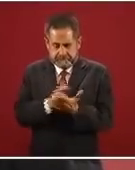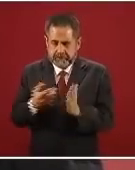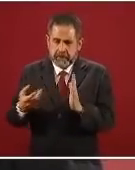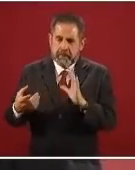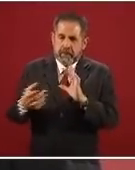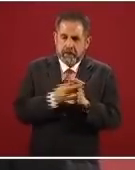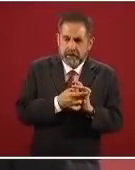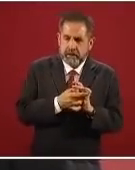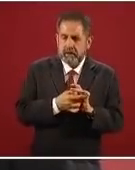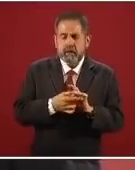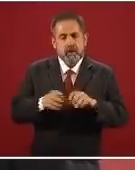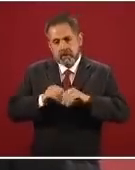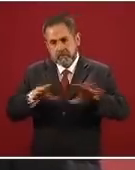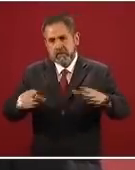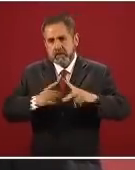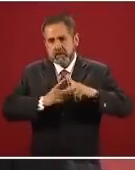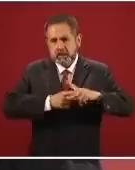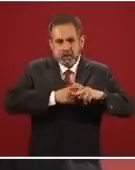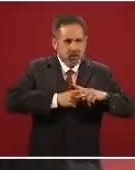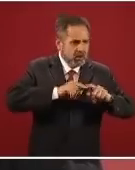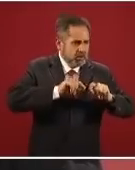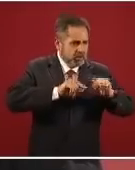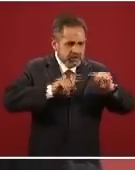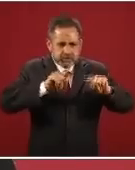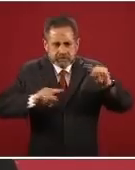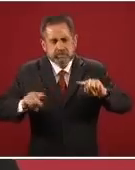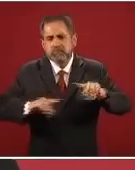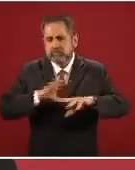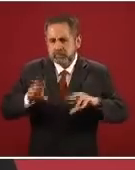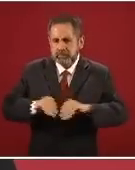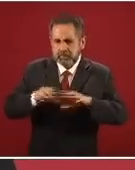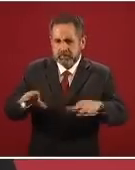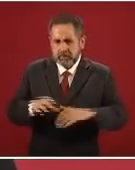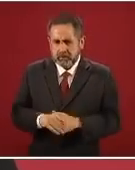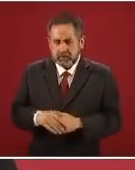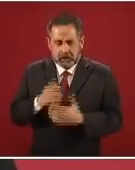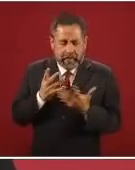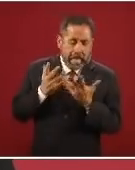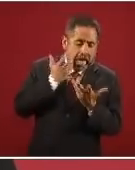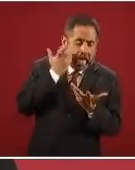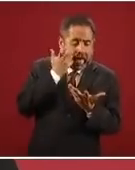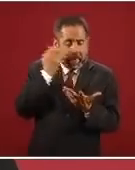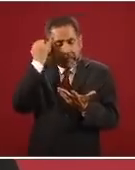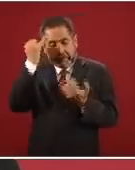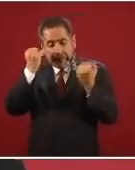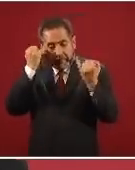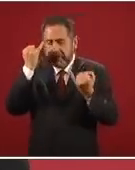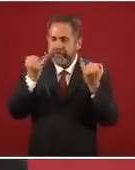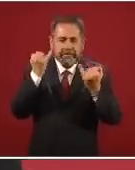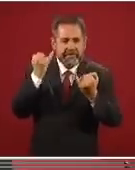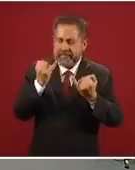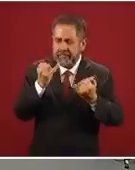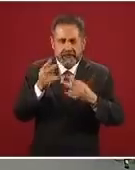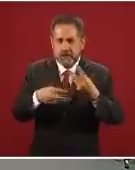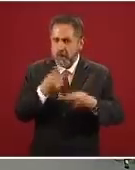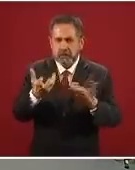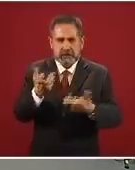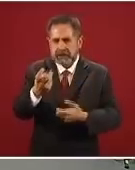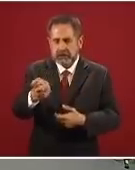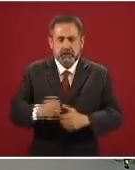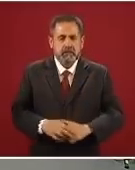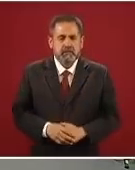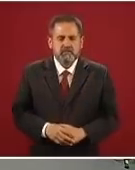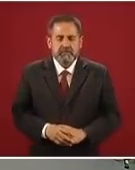toda la información estadística que está en el país. No hemos hecho interpretaciones, no las vamos a hacer. Muchas gracias.